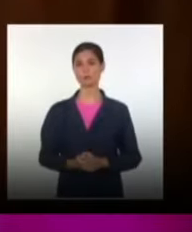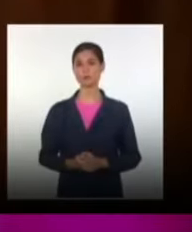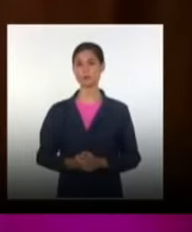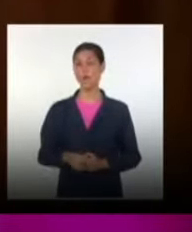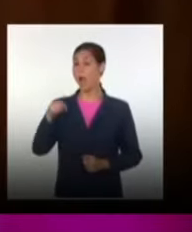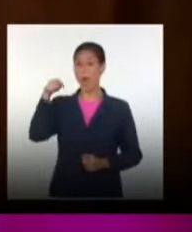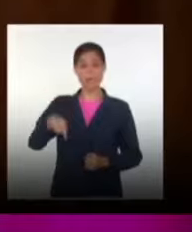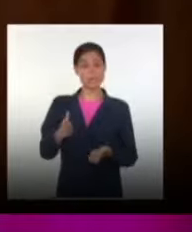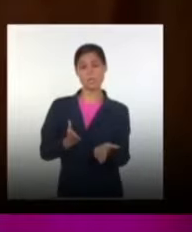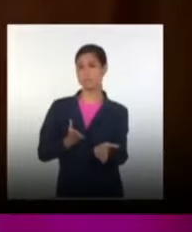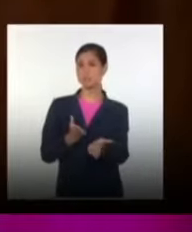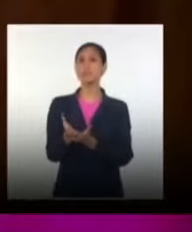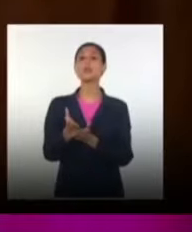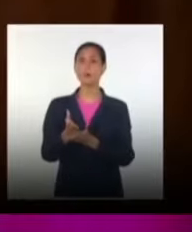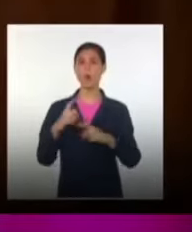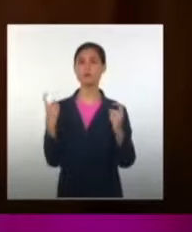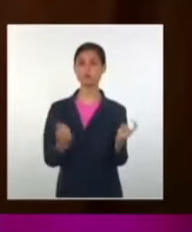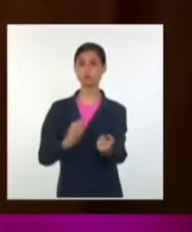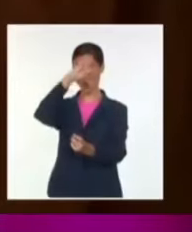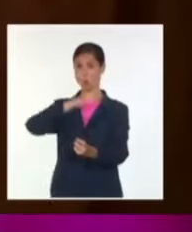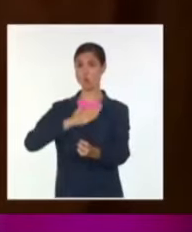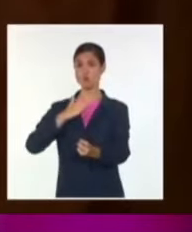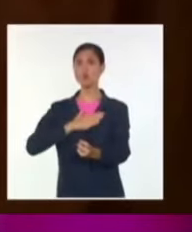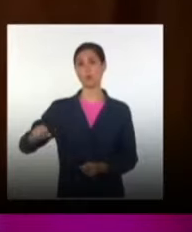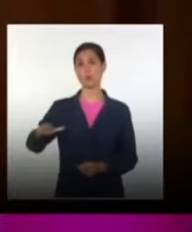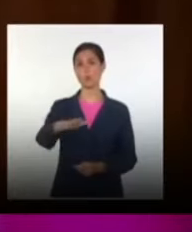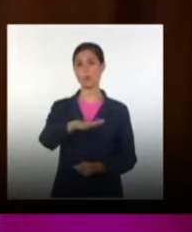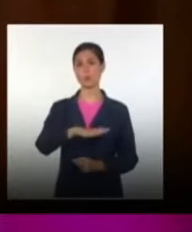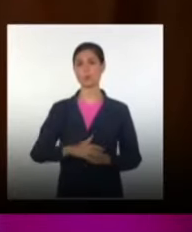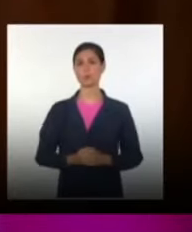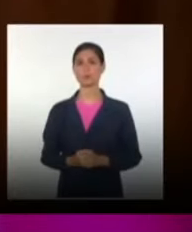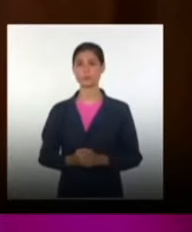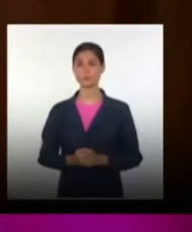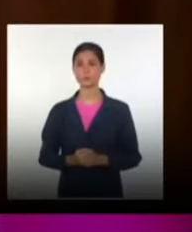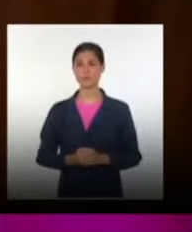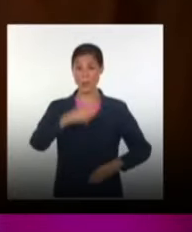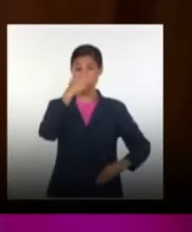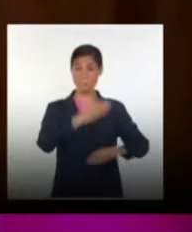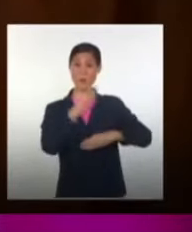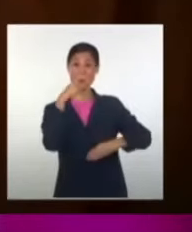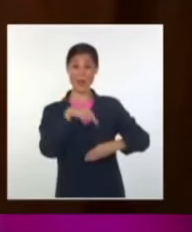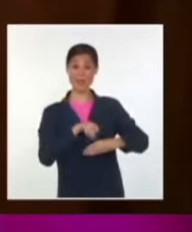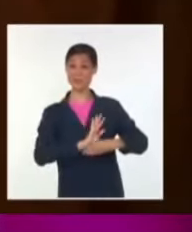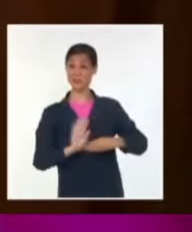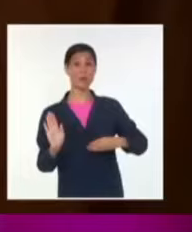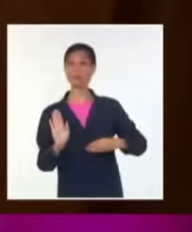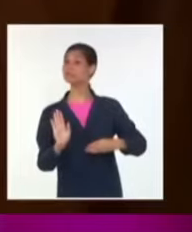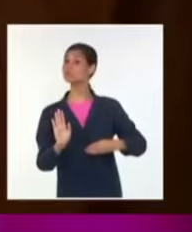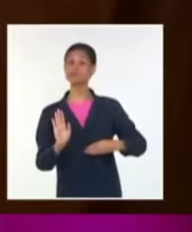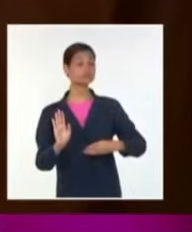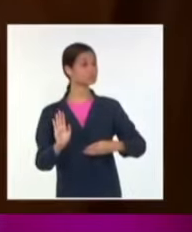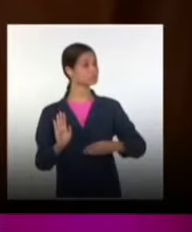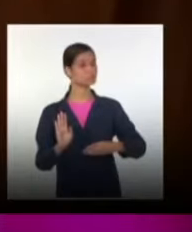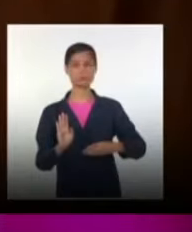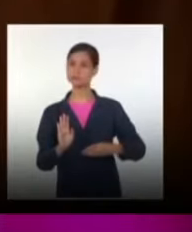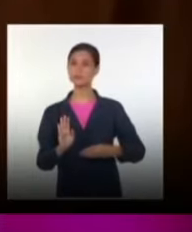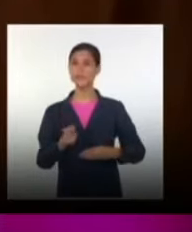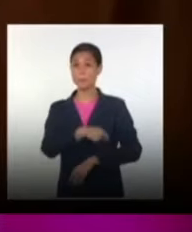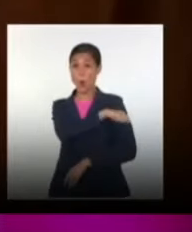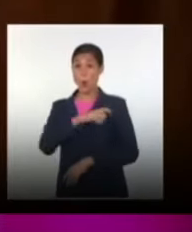estamos para salvar la patria, la revolución y el socialismo. El bloqueo no ha podido en 6 décadas Ay, el bloqueo, vencer no. la dignidad del